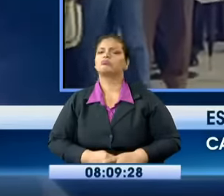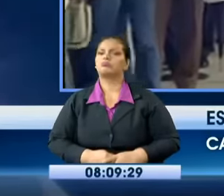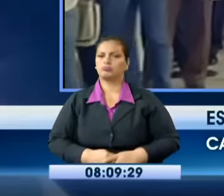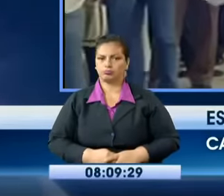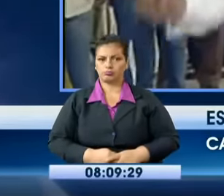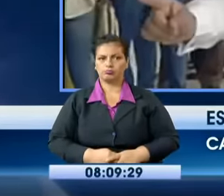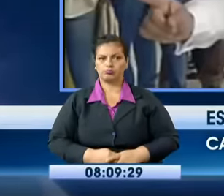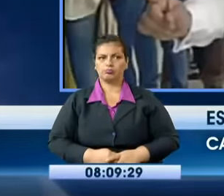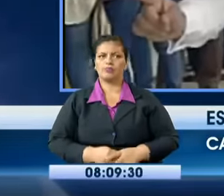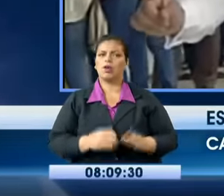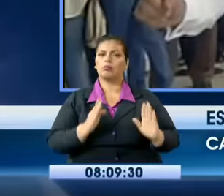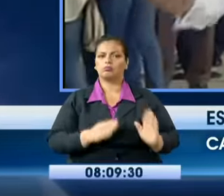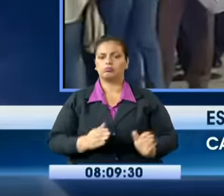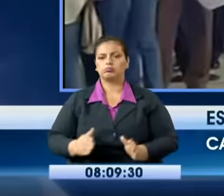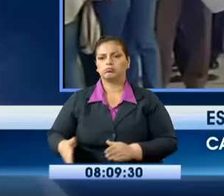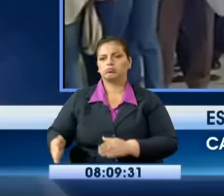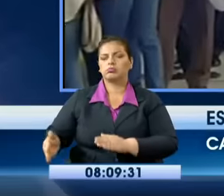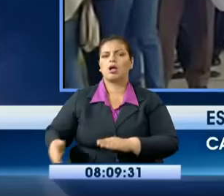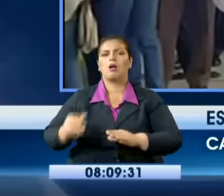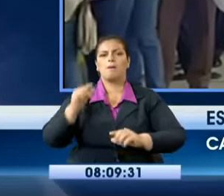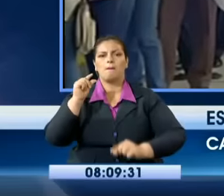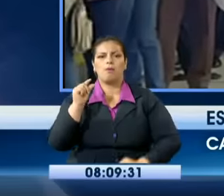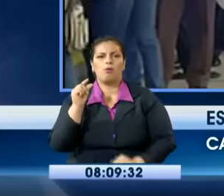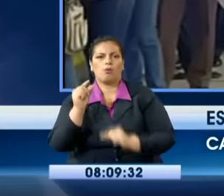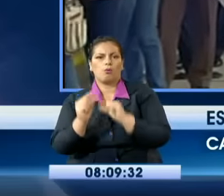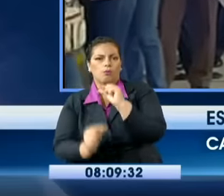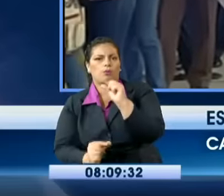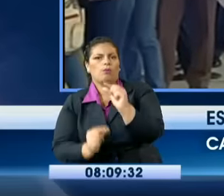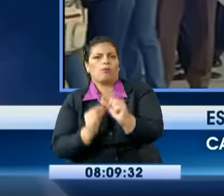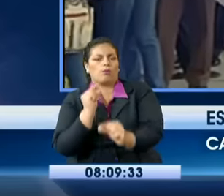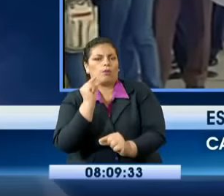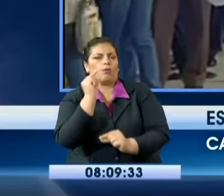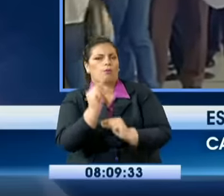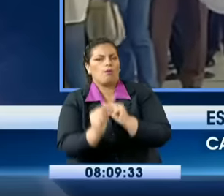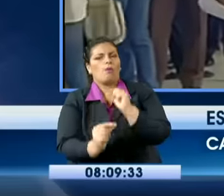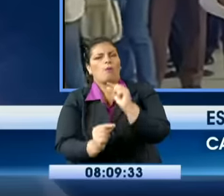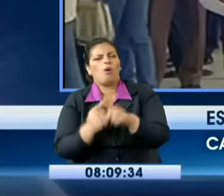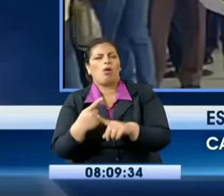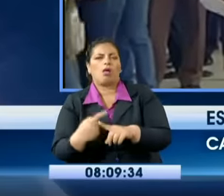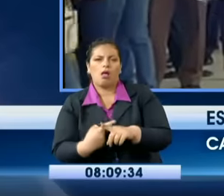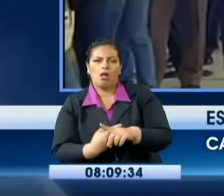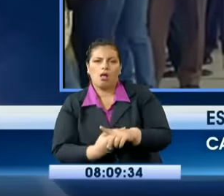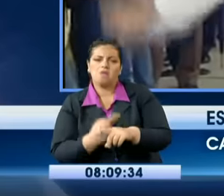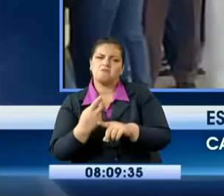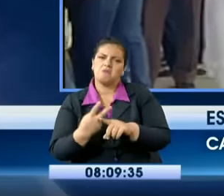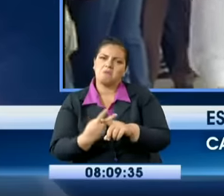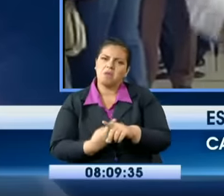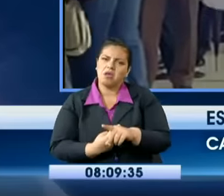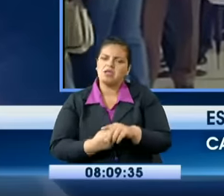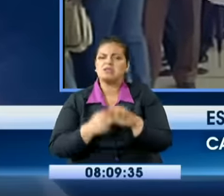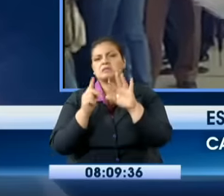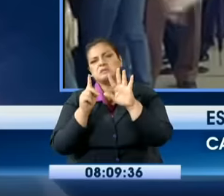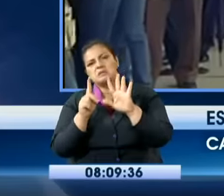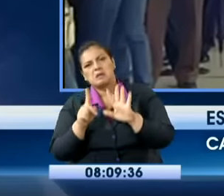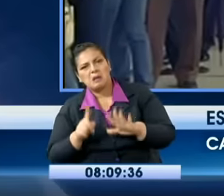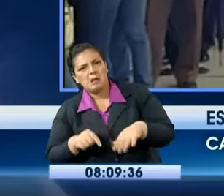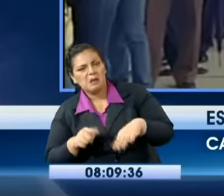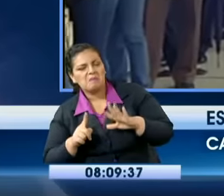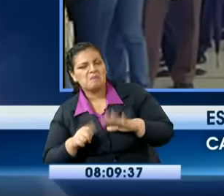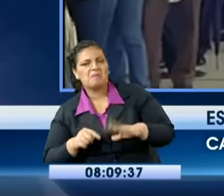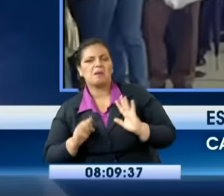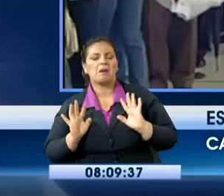largo plazo. Se tiene muy claro de que esto no va a ser de un mes, ni dos meses, ni seis meses, sino si la